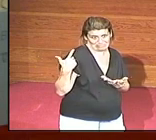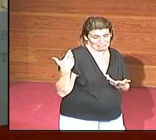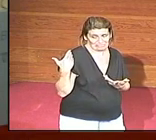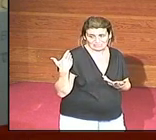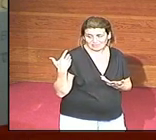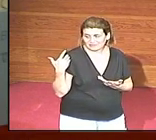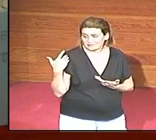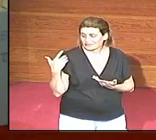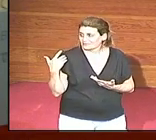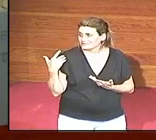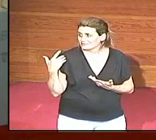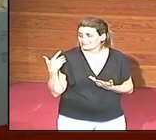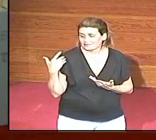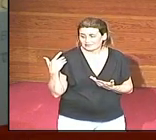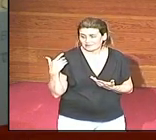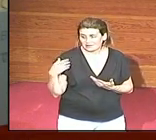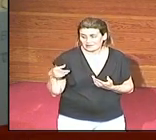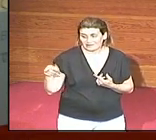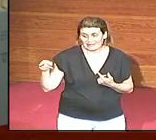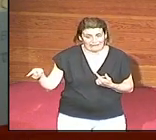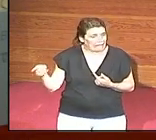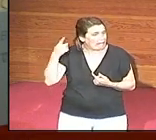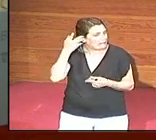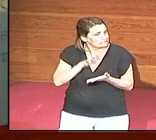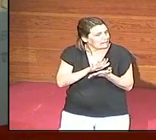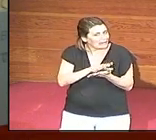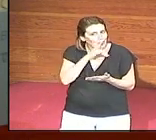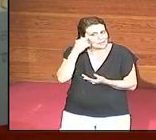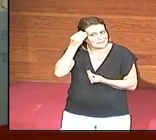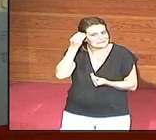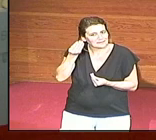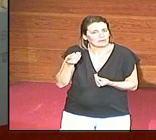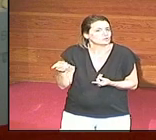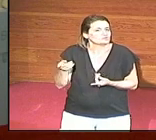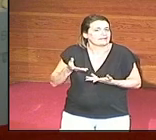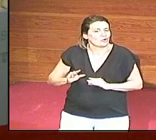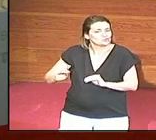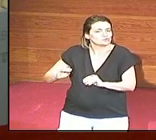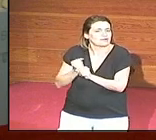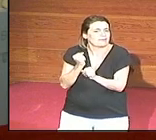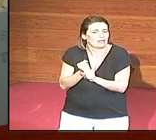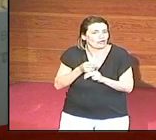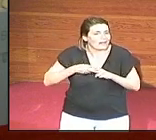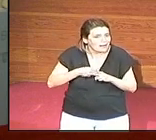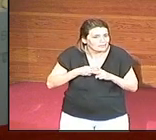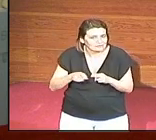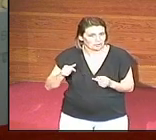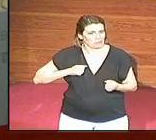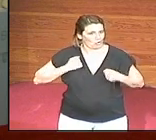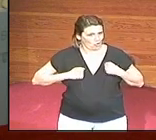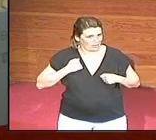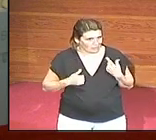podían estar bien tranquilas porque su hijo seguía trabajando de carpintero en Polonia y ahora ya no,